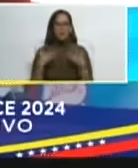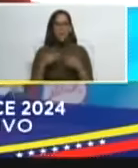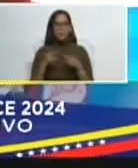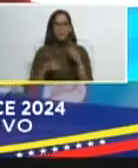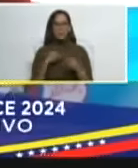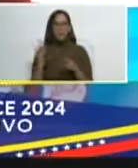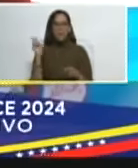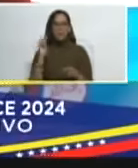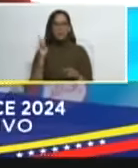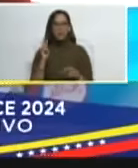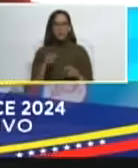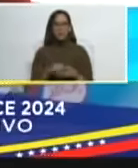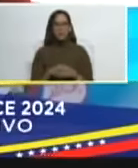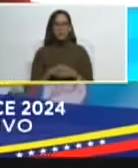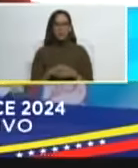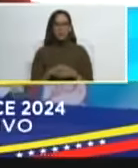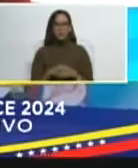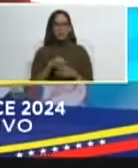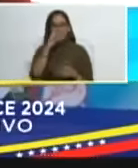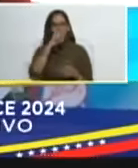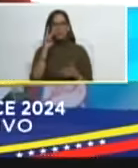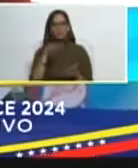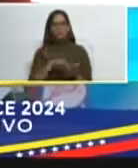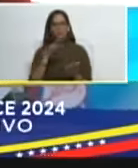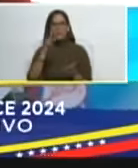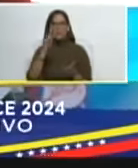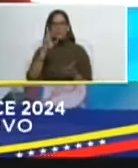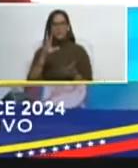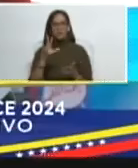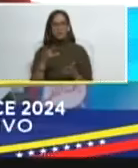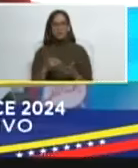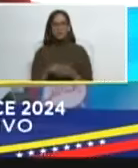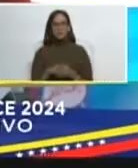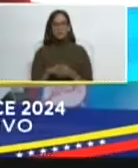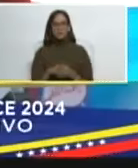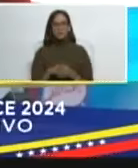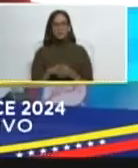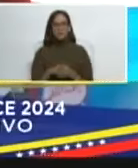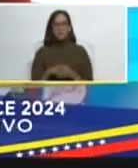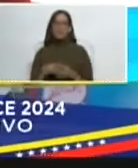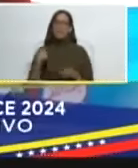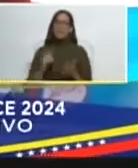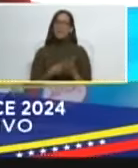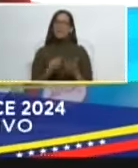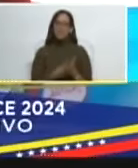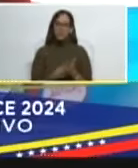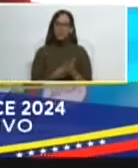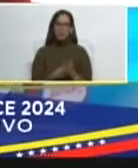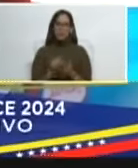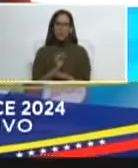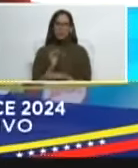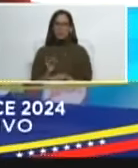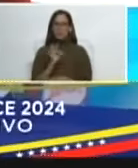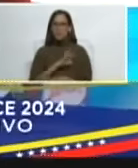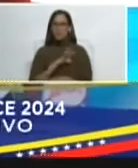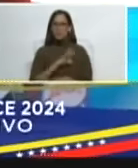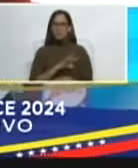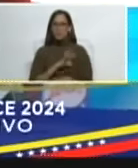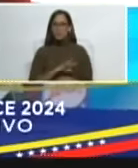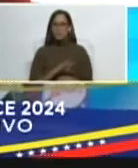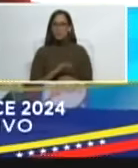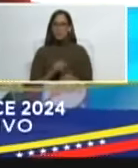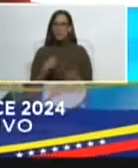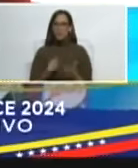productiva en Venezuela. En el año 2023, la inversión en protección social y en ingreso